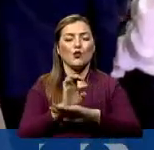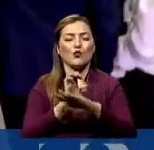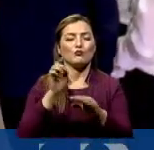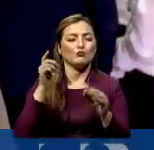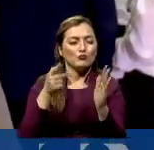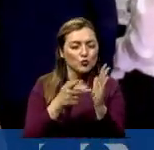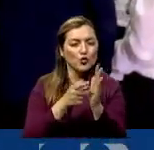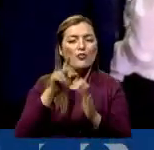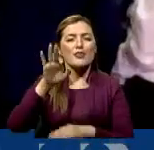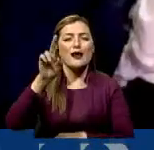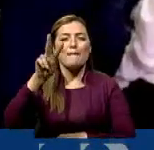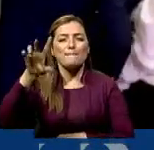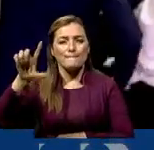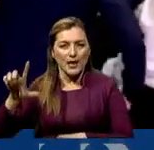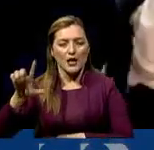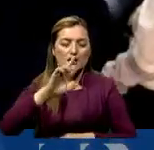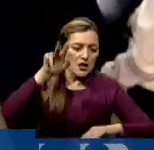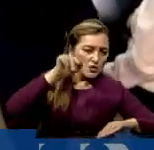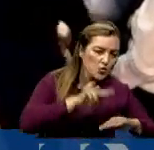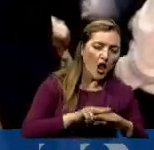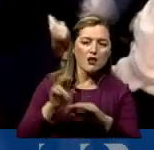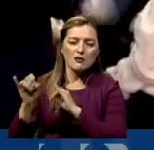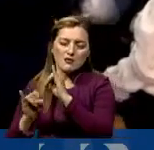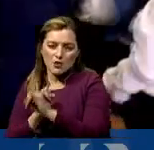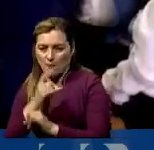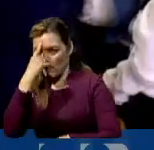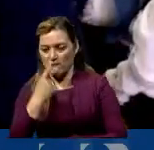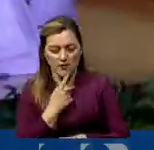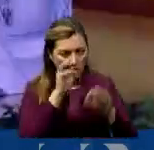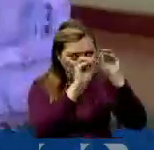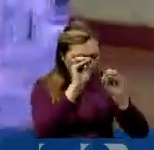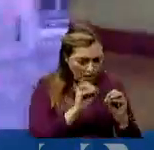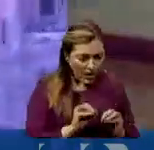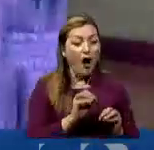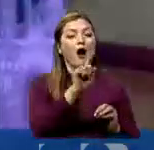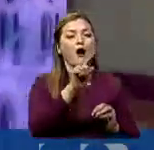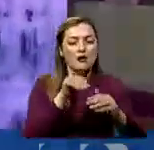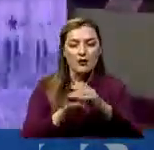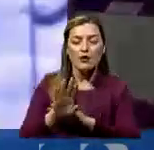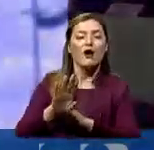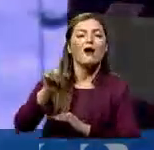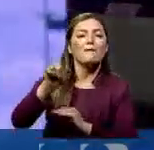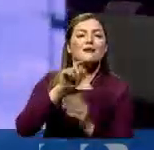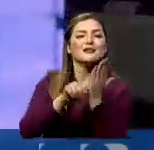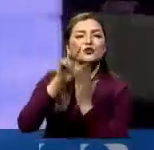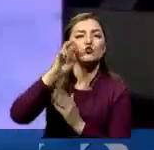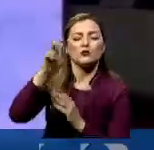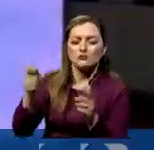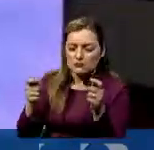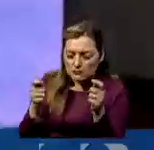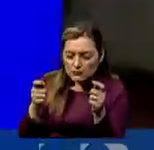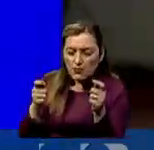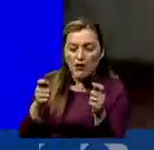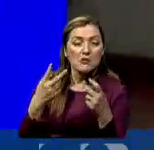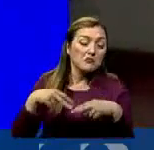El creador de contenido, sea nacional o internacional, lo llena. Ese perfil nos llega a nosotros, Ministerio de Turismo. Hacemos la valorización y los beneficios pueden ser